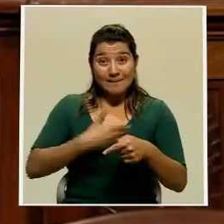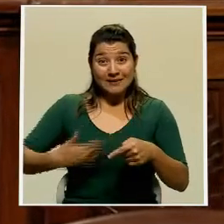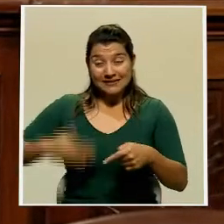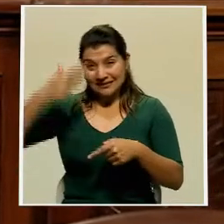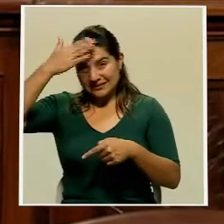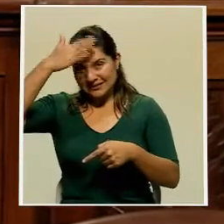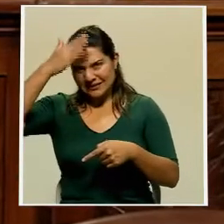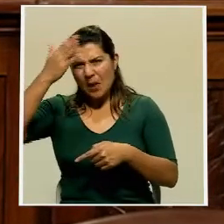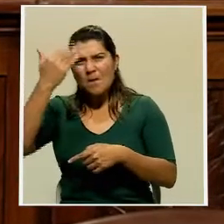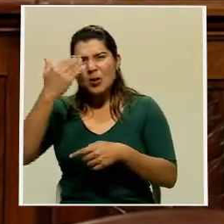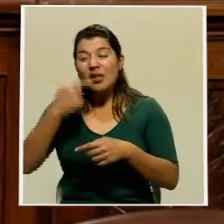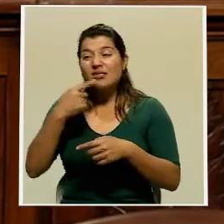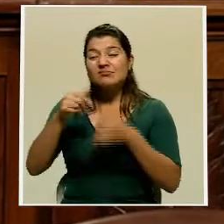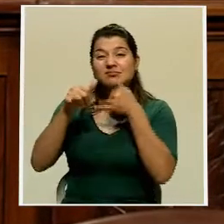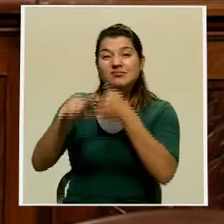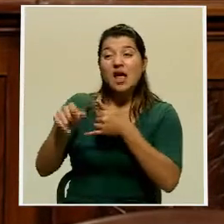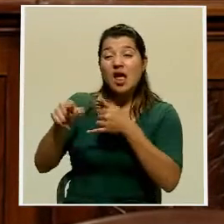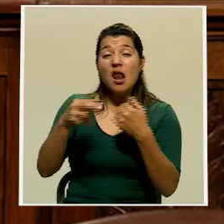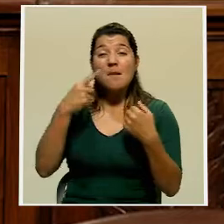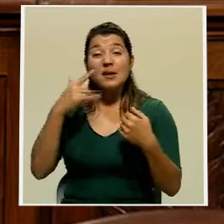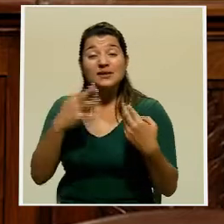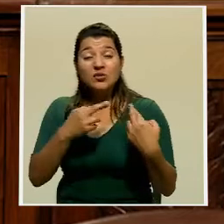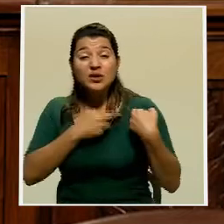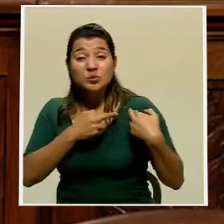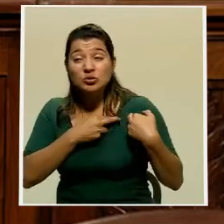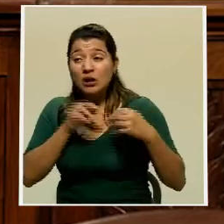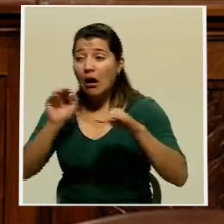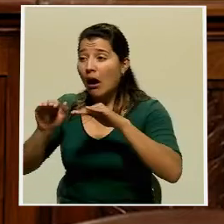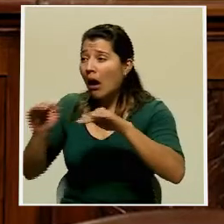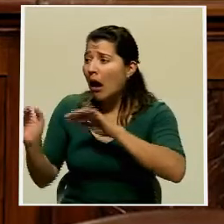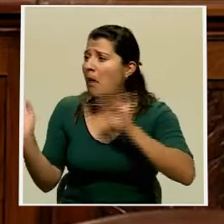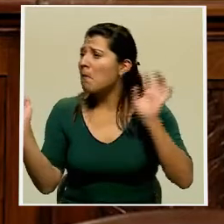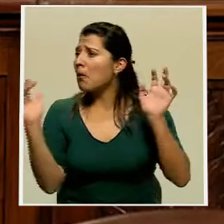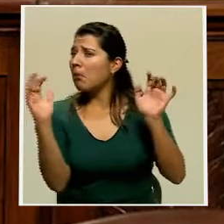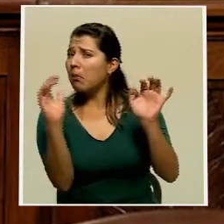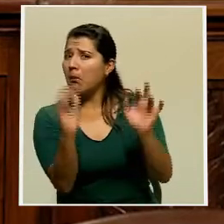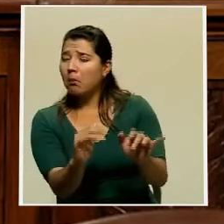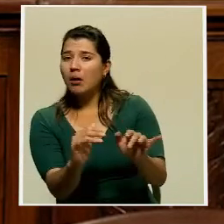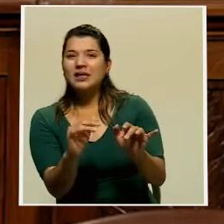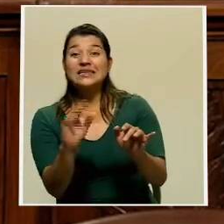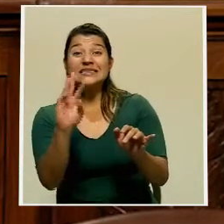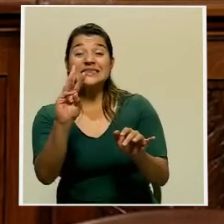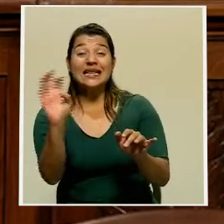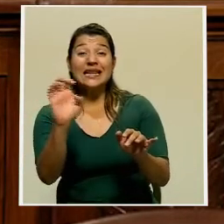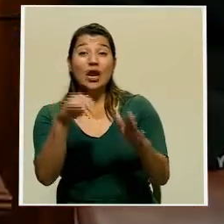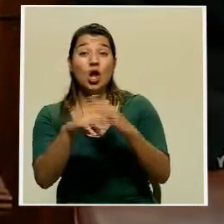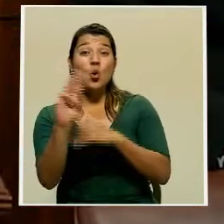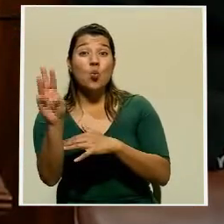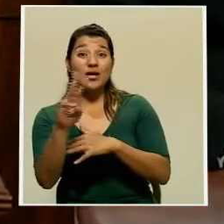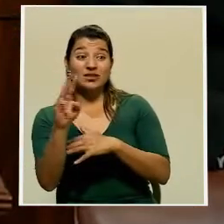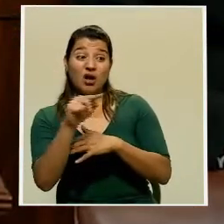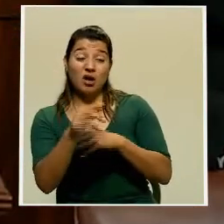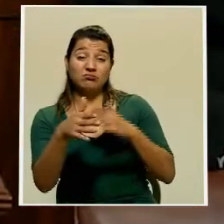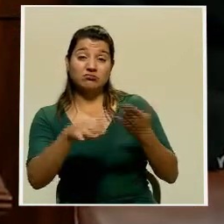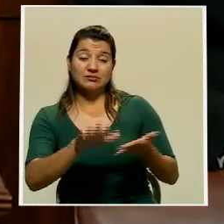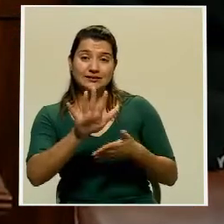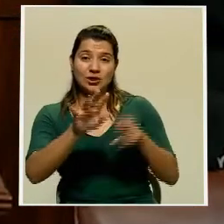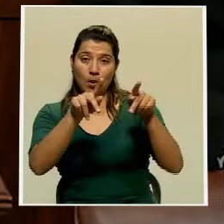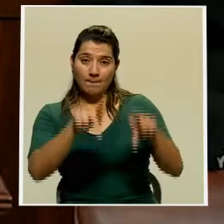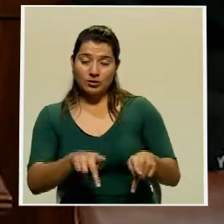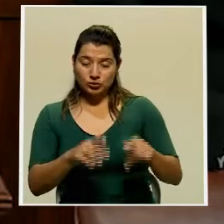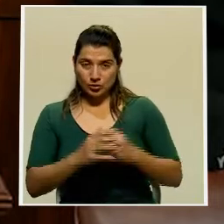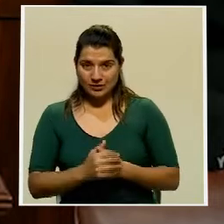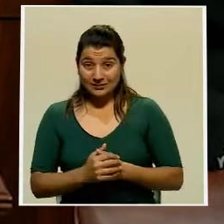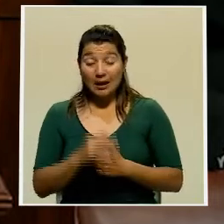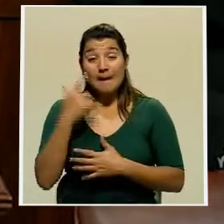es acusado de haber alentado el asalto al Capitolio del 6 de enero en Washington, que dejó 5 muertos. Se espera que la Cámara